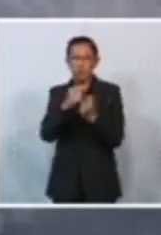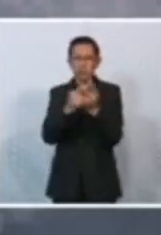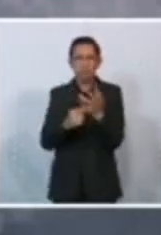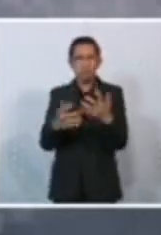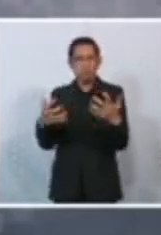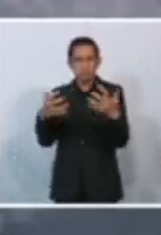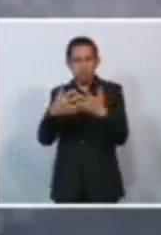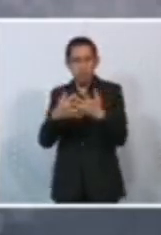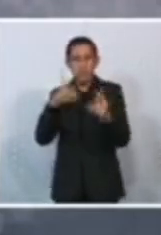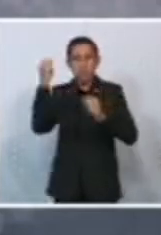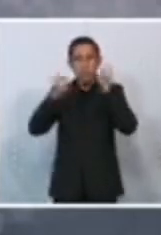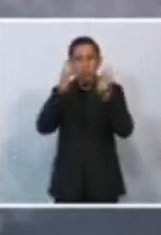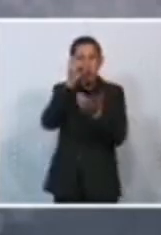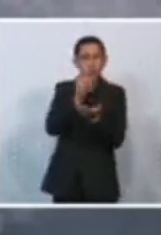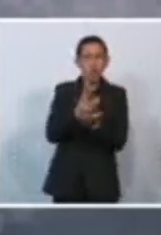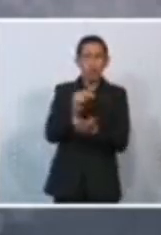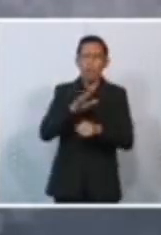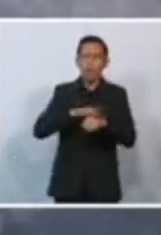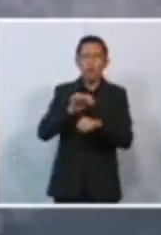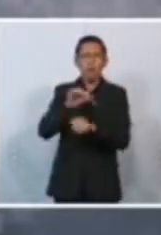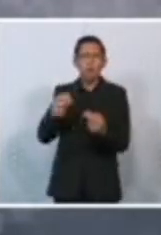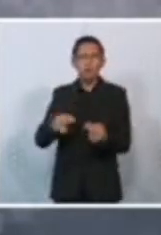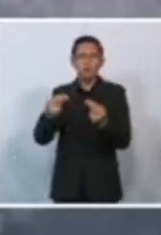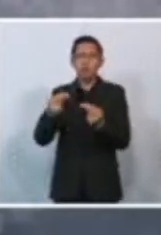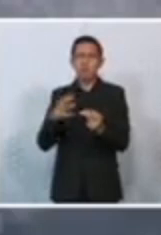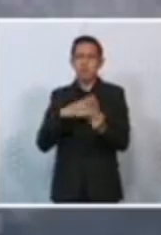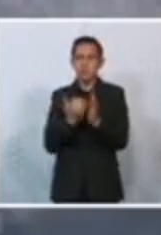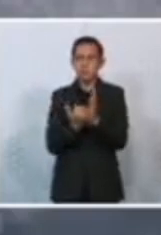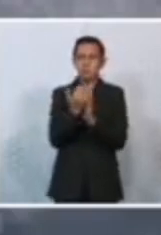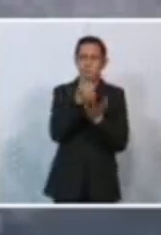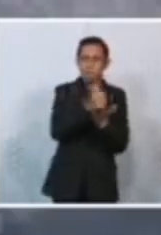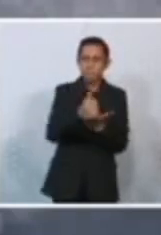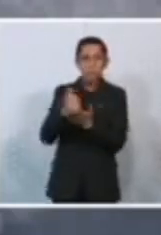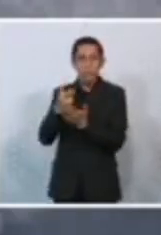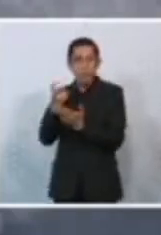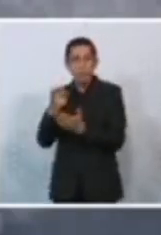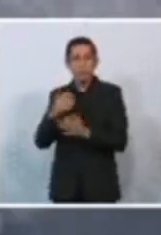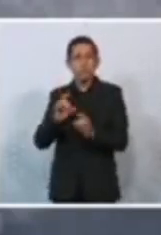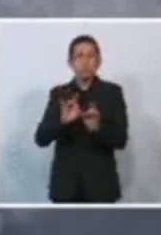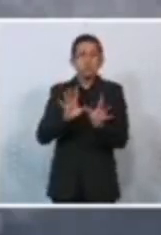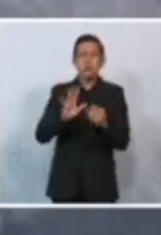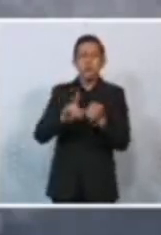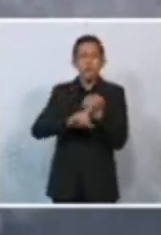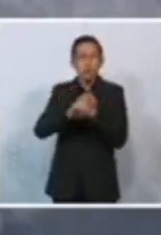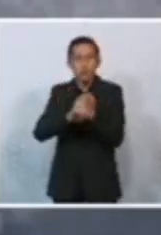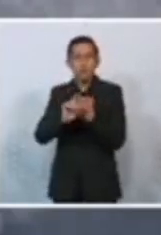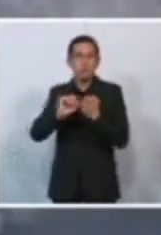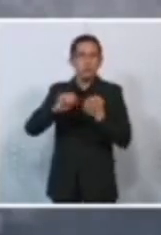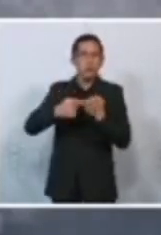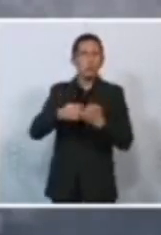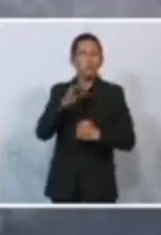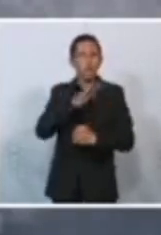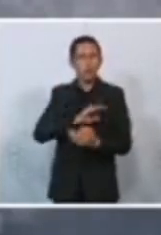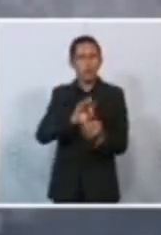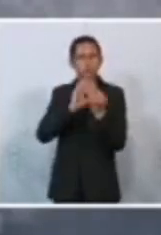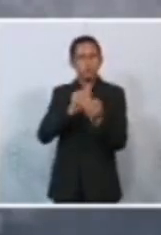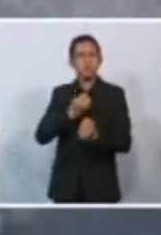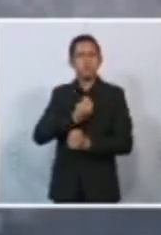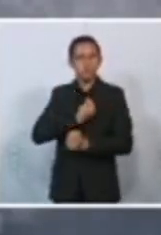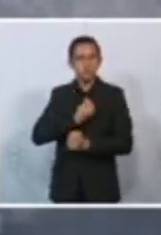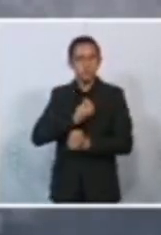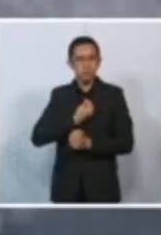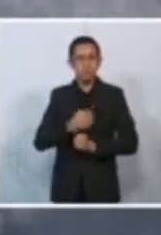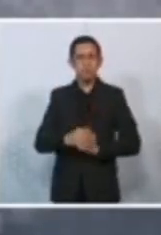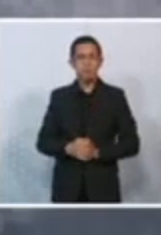la para ir más allá del turismo para ser más fuertes y tener una economía que puede enfrentar contingencias sanitarias ambientales